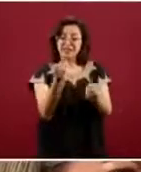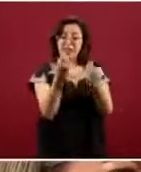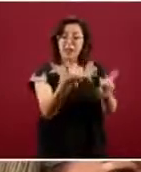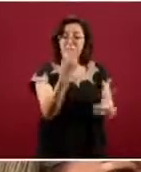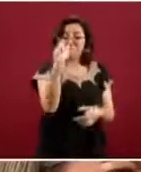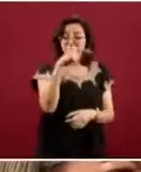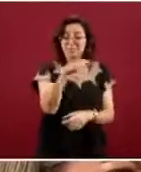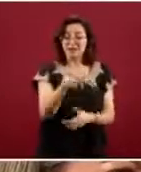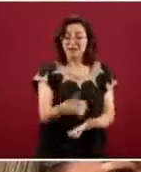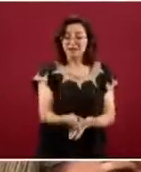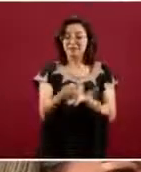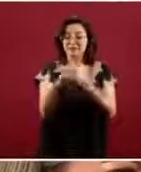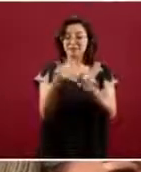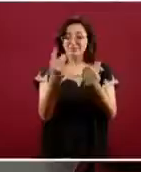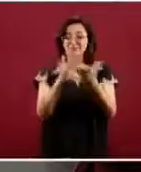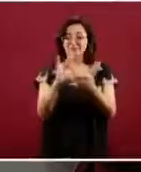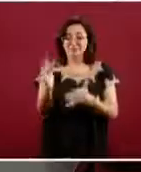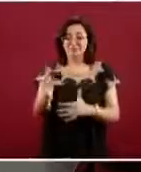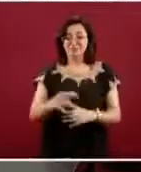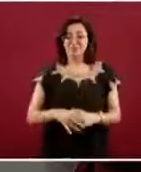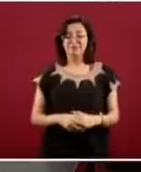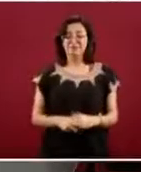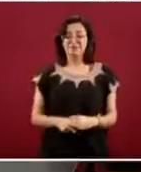contención con esta actividad? Muchas gracias.